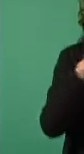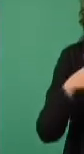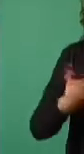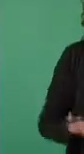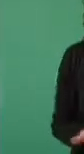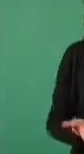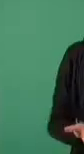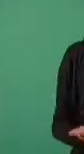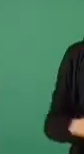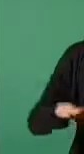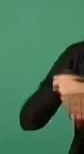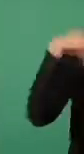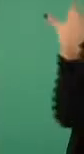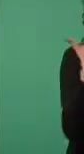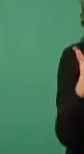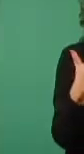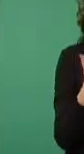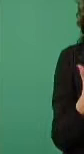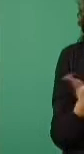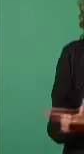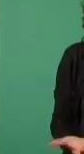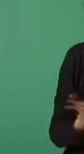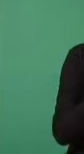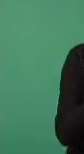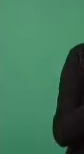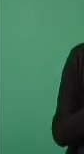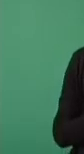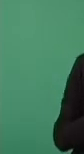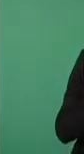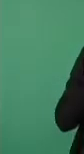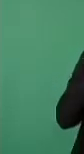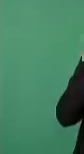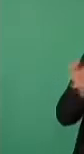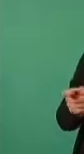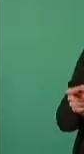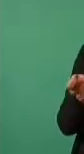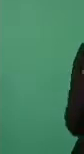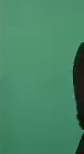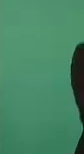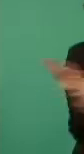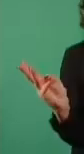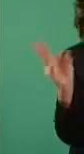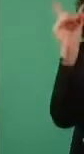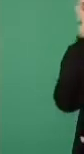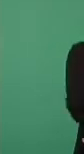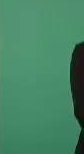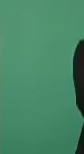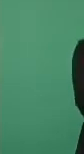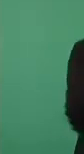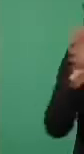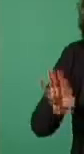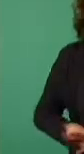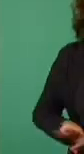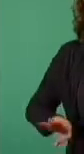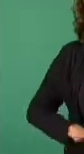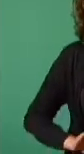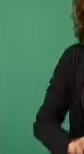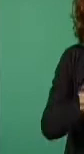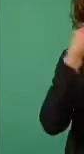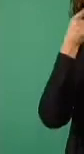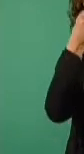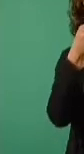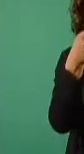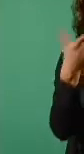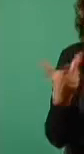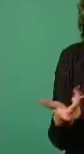la estafeta a mujeres, a hombres con ideales, con principios, que le